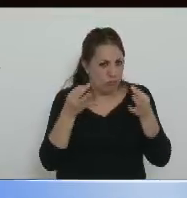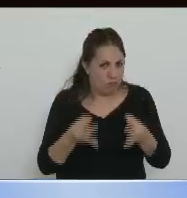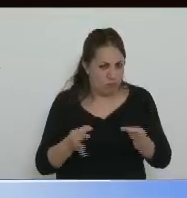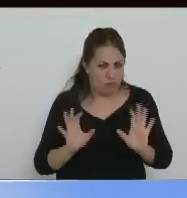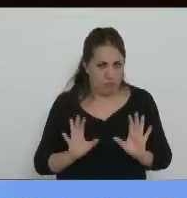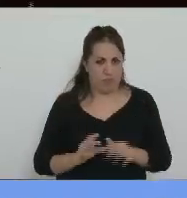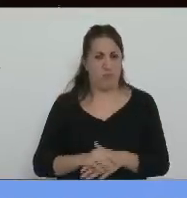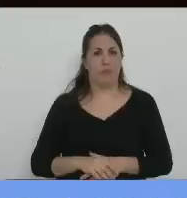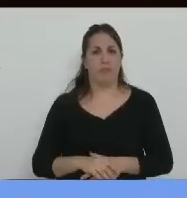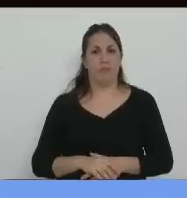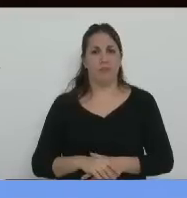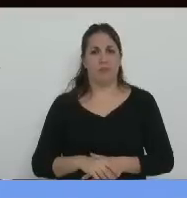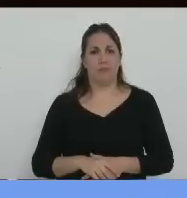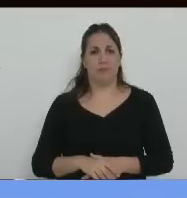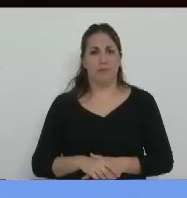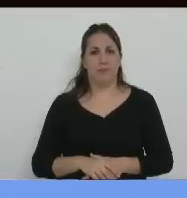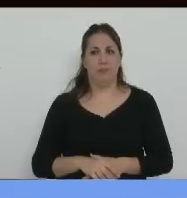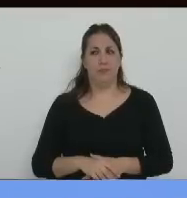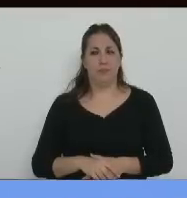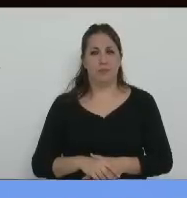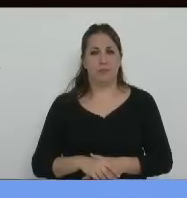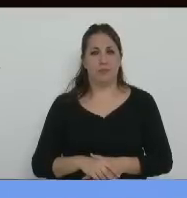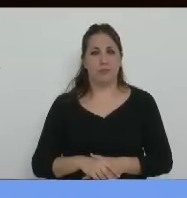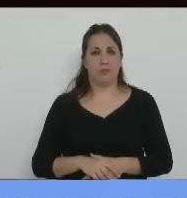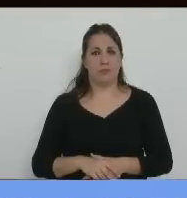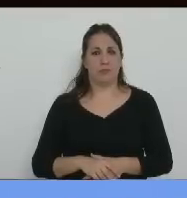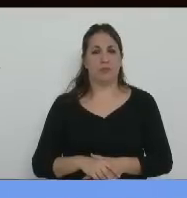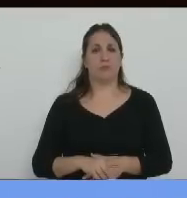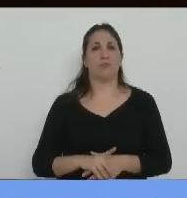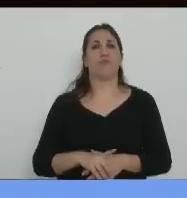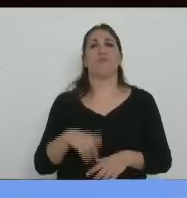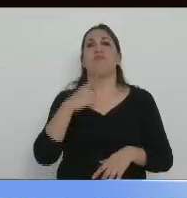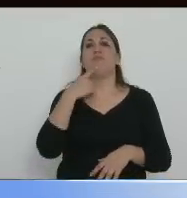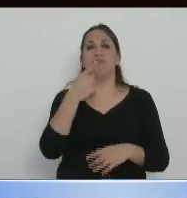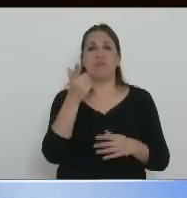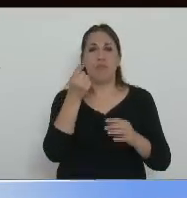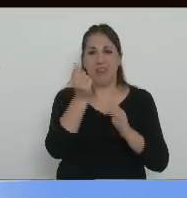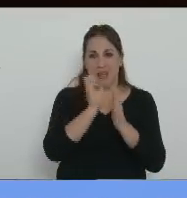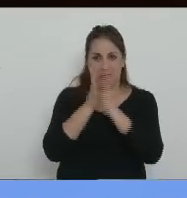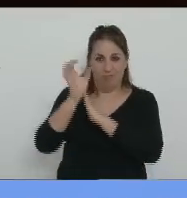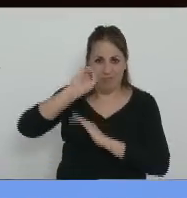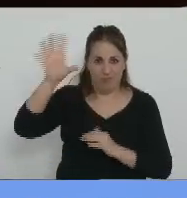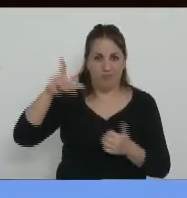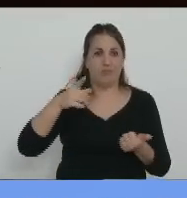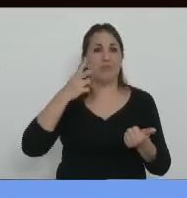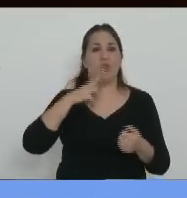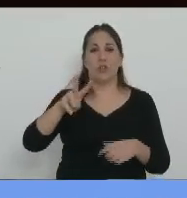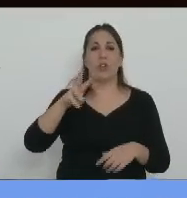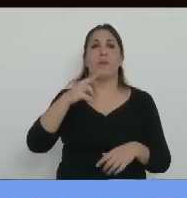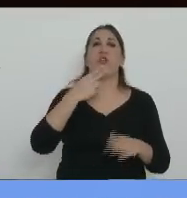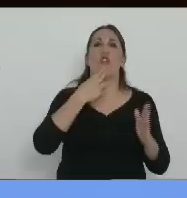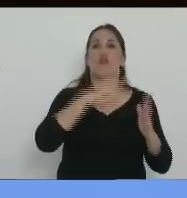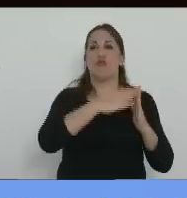números posición de inversión internacional fuga 2012 2015